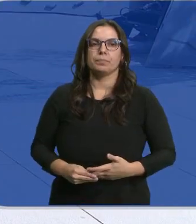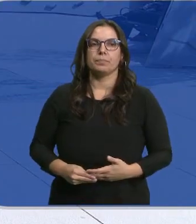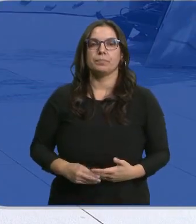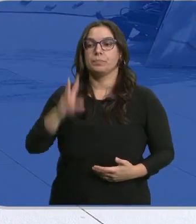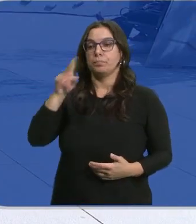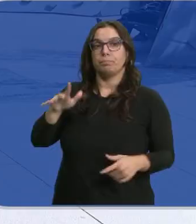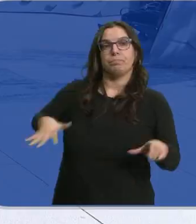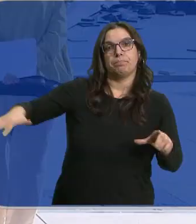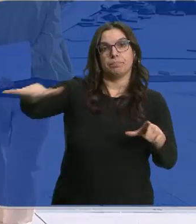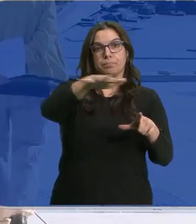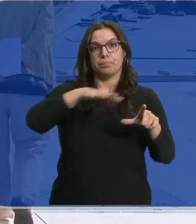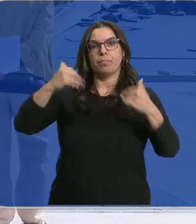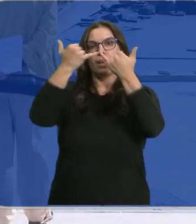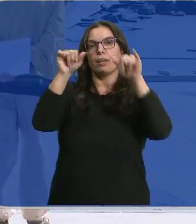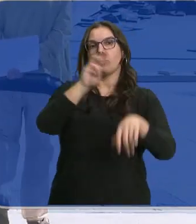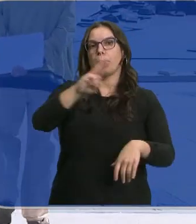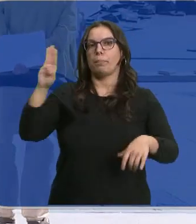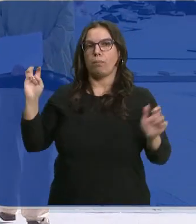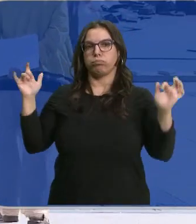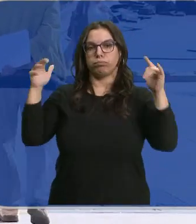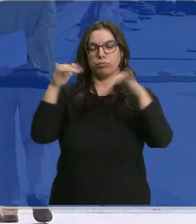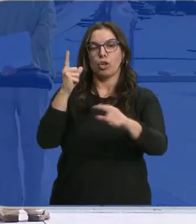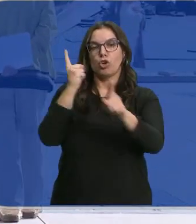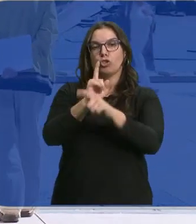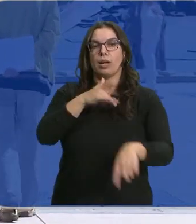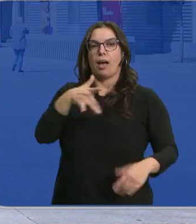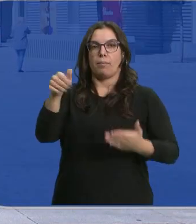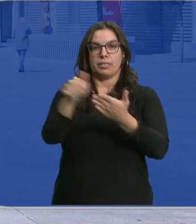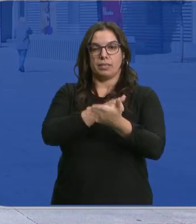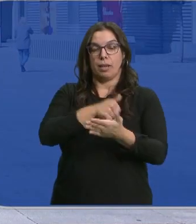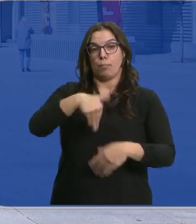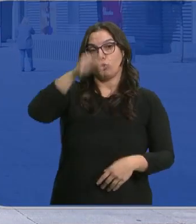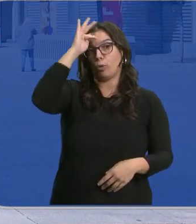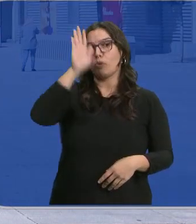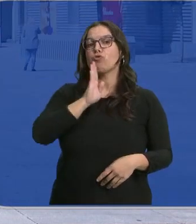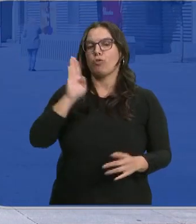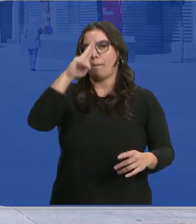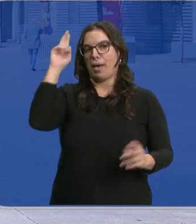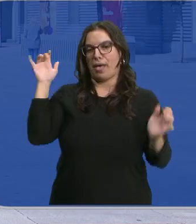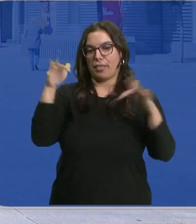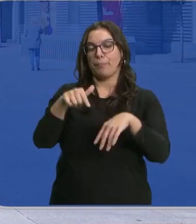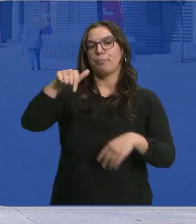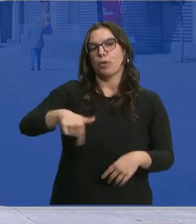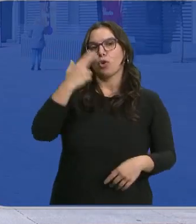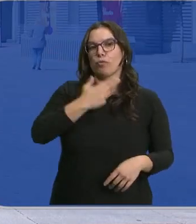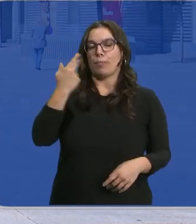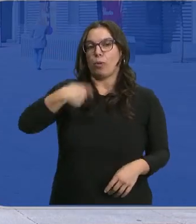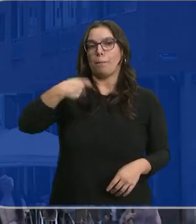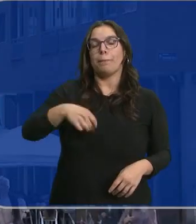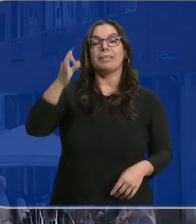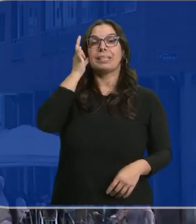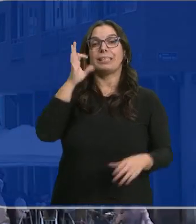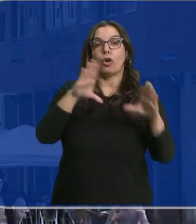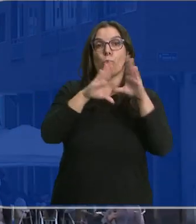Este será el escenario del acto del Partido Popular contra la amnistía de este domingo en Madrid. Hoy se ha confirmado que la presidenta madrileña Isabel